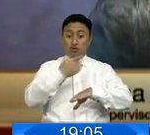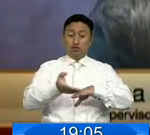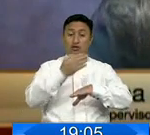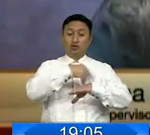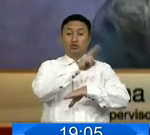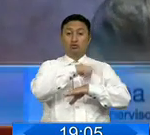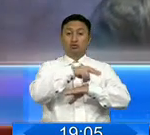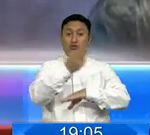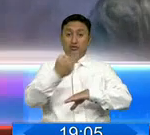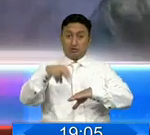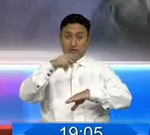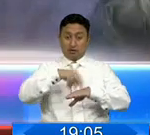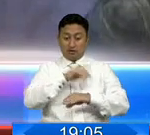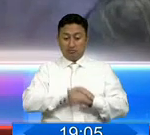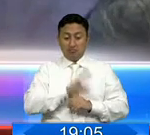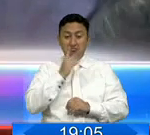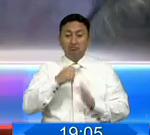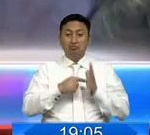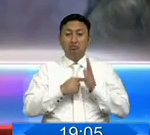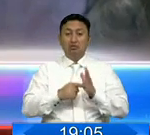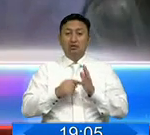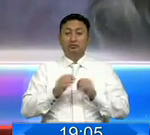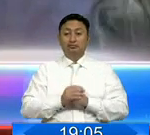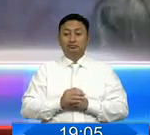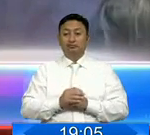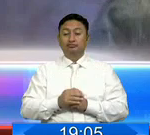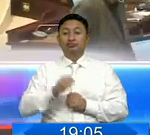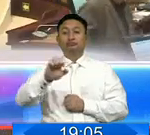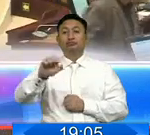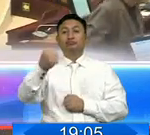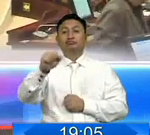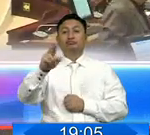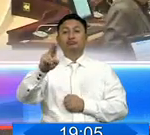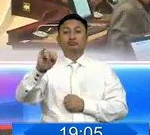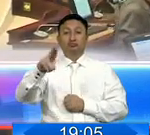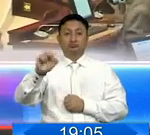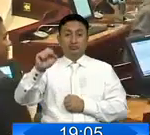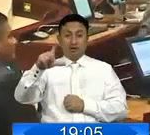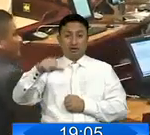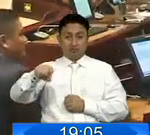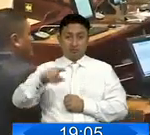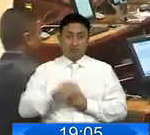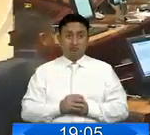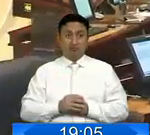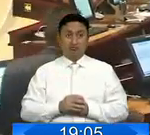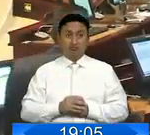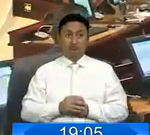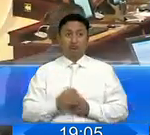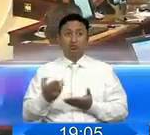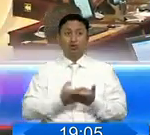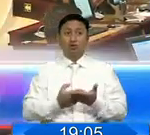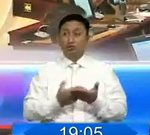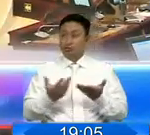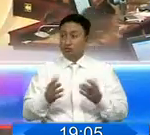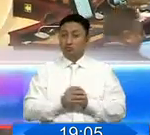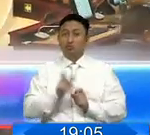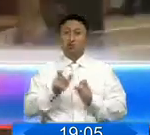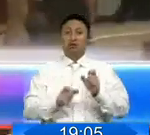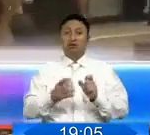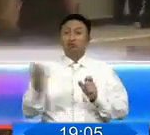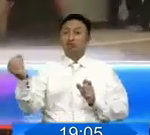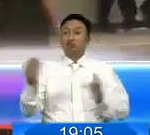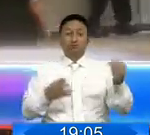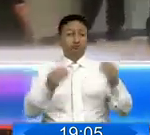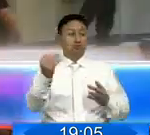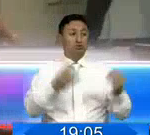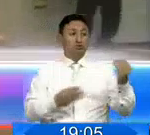hecho llegar, como en el ejemplo del usuario Espinel Iván. Pero la sesión quedó hasta allí. El pleno se había quedado sin quórum y aunque